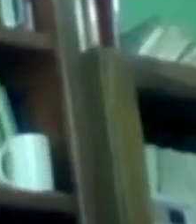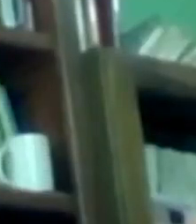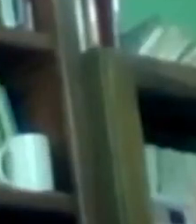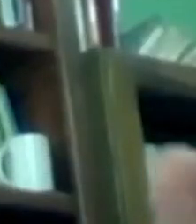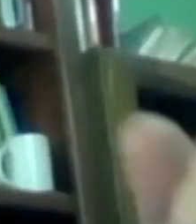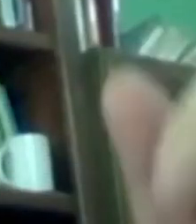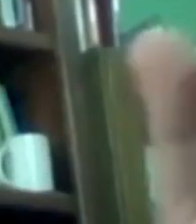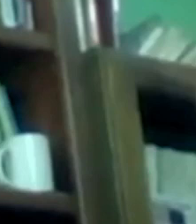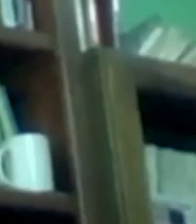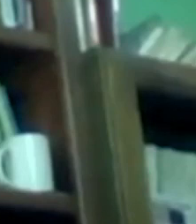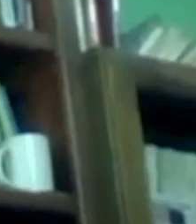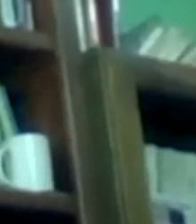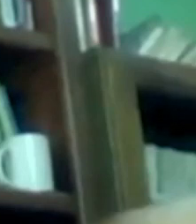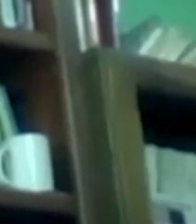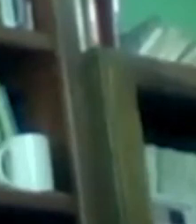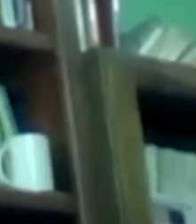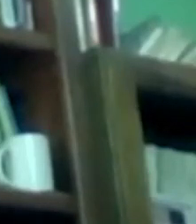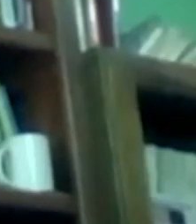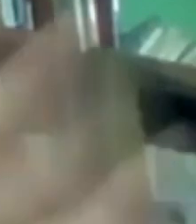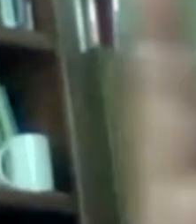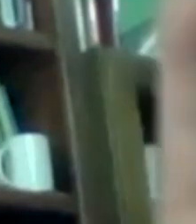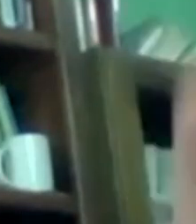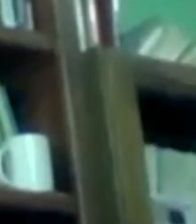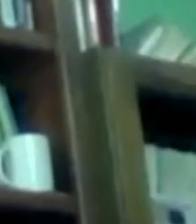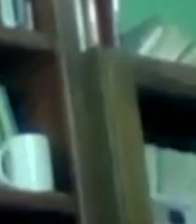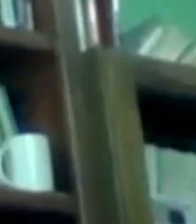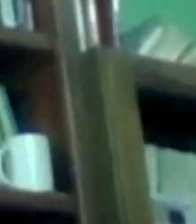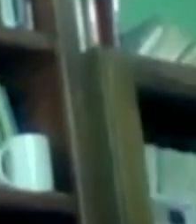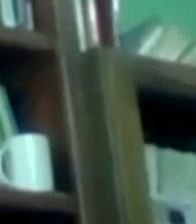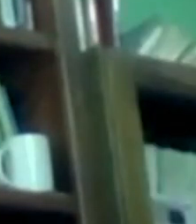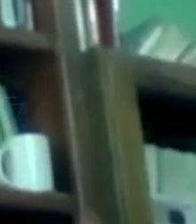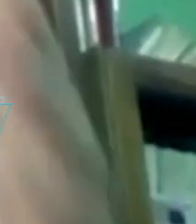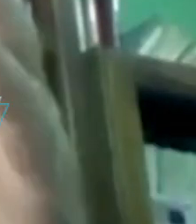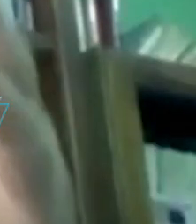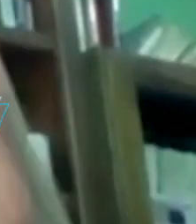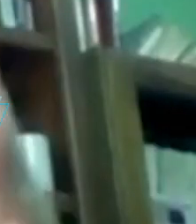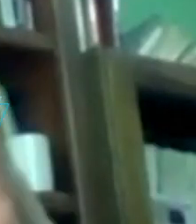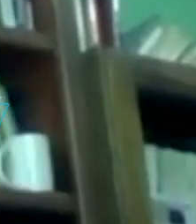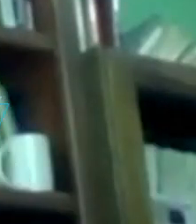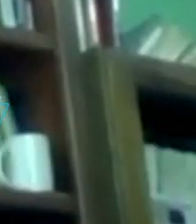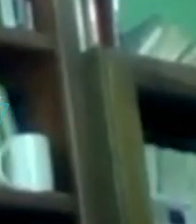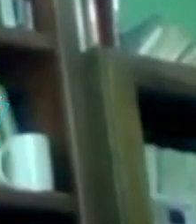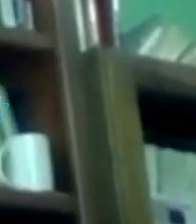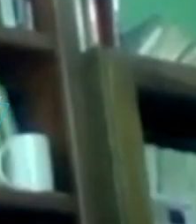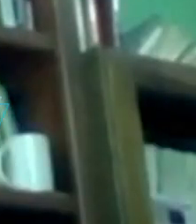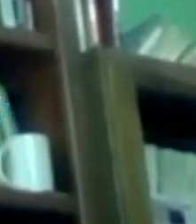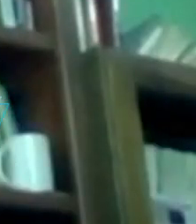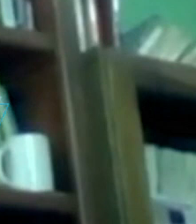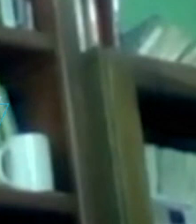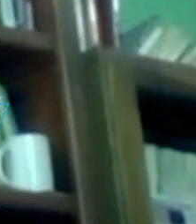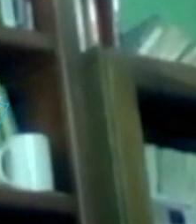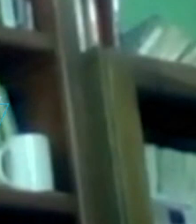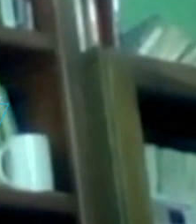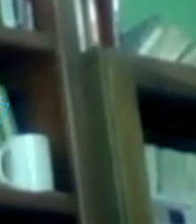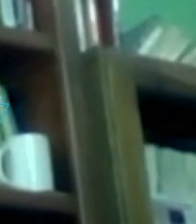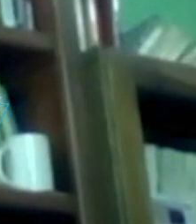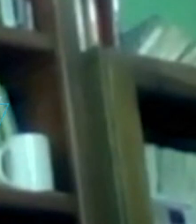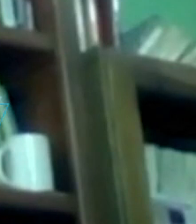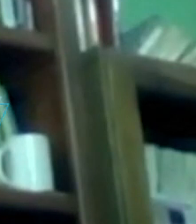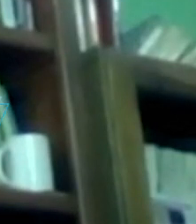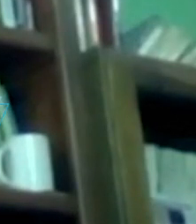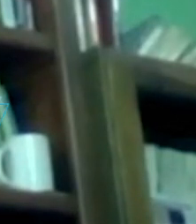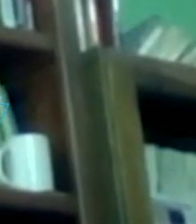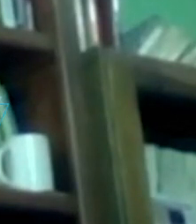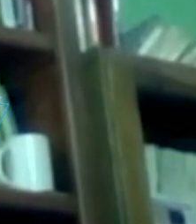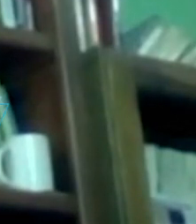puede hablar de términos conservadores, liberales o comunistas, voy a decirlo. El gobierno le ha dado mucho énfasis a sectores con